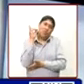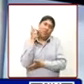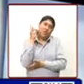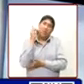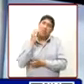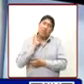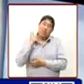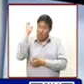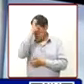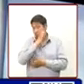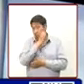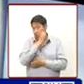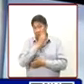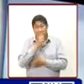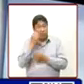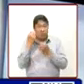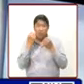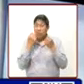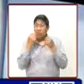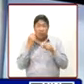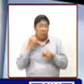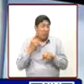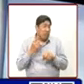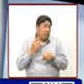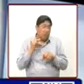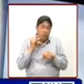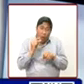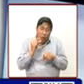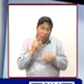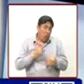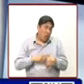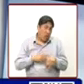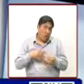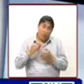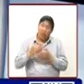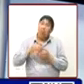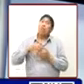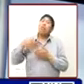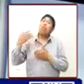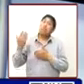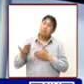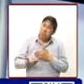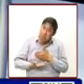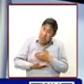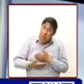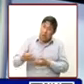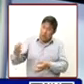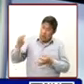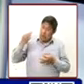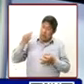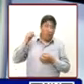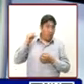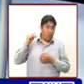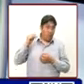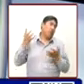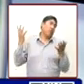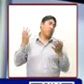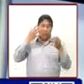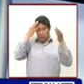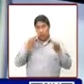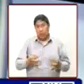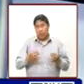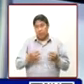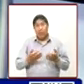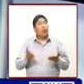el continente europeo. Habida cuenta que muy pocas veces tenemos la posibilidad de que nos inviten a esta clase de competencias, ¿no? Y en